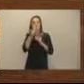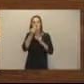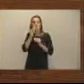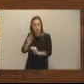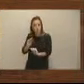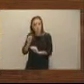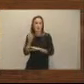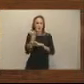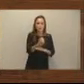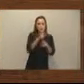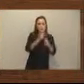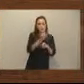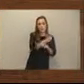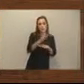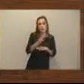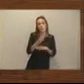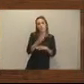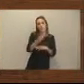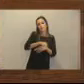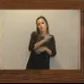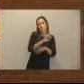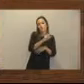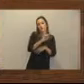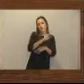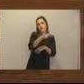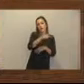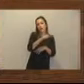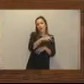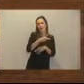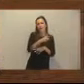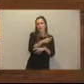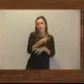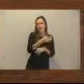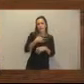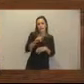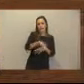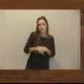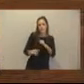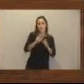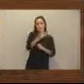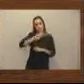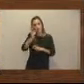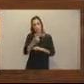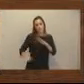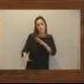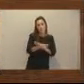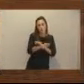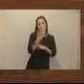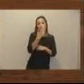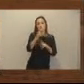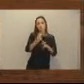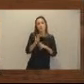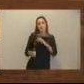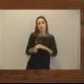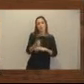misma a que trataba de acogerse José Ángel Fernández Villa y muchos otros presuntos defraudadores. El fraude del superpuesto de Ed Musel deja